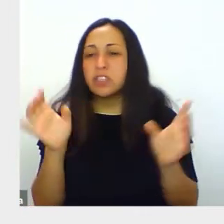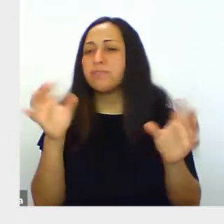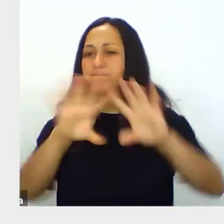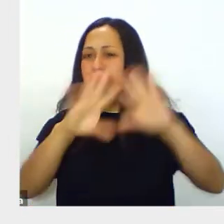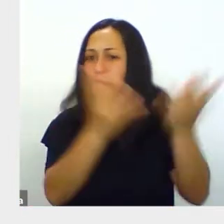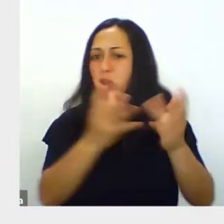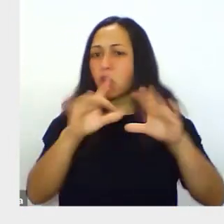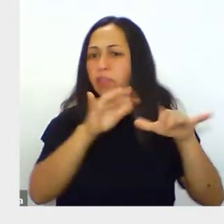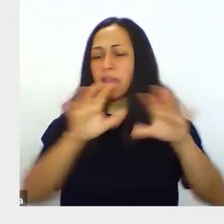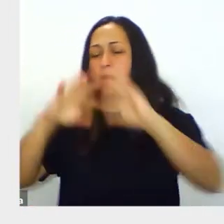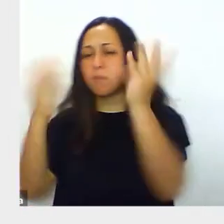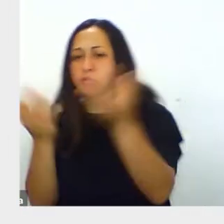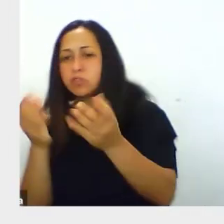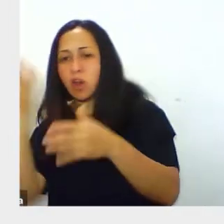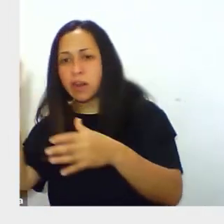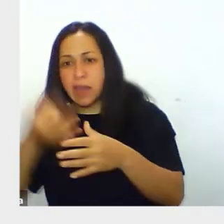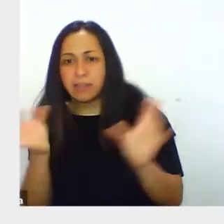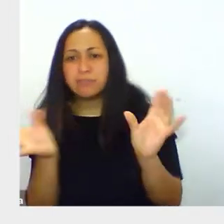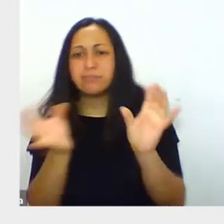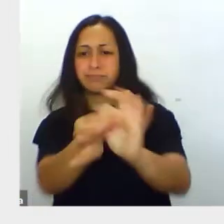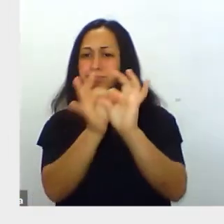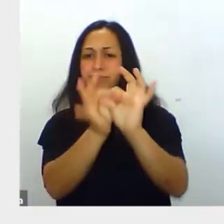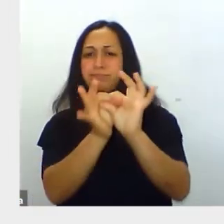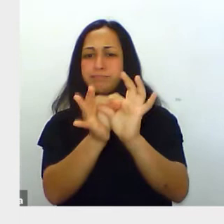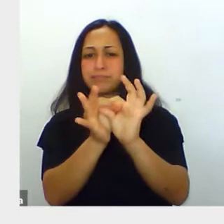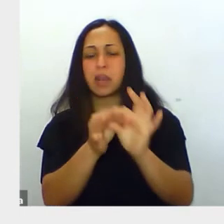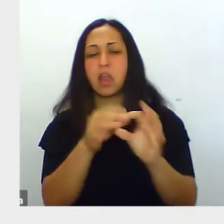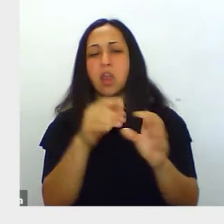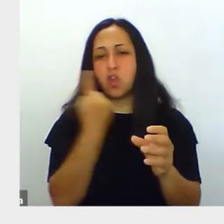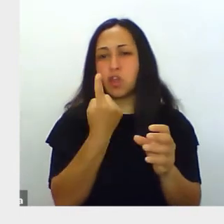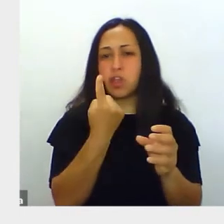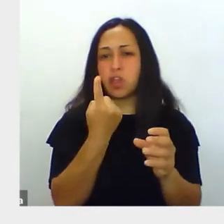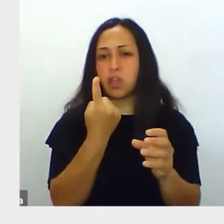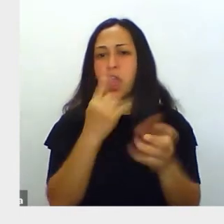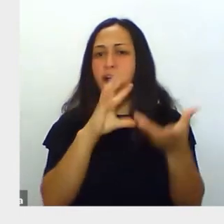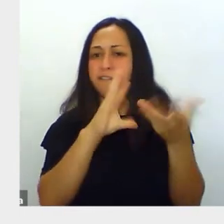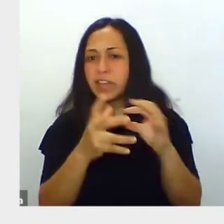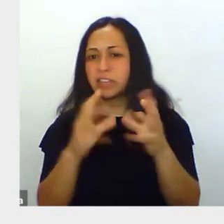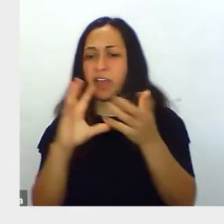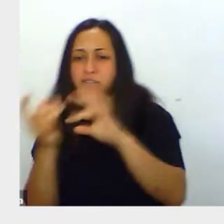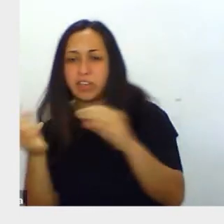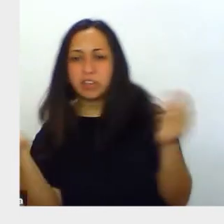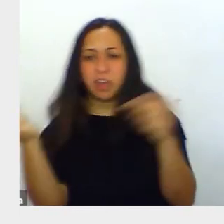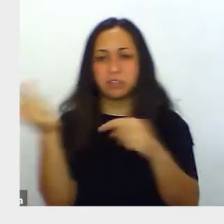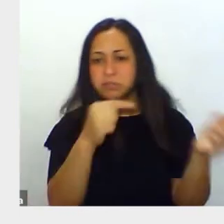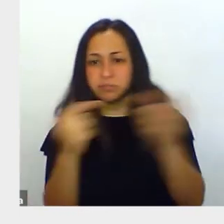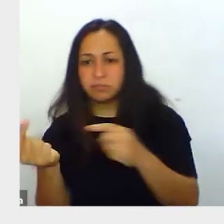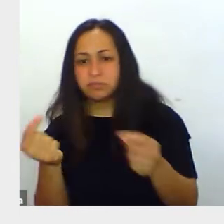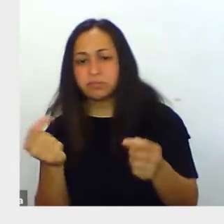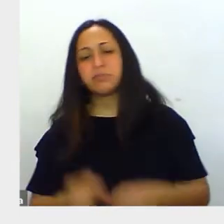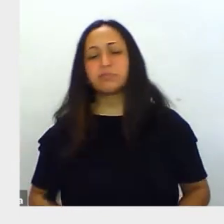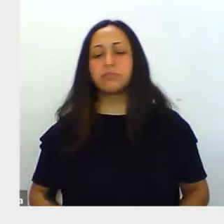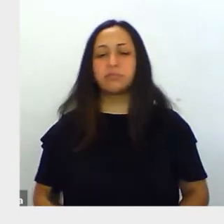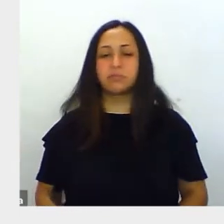un tipo de espacio con el otro, y lo que ocurre en uno afecta directamente lo que ocurre en el otro y